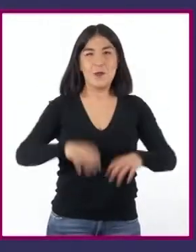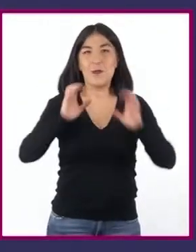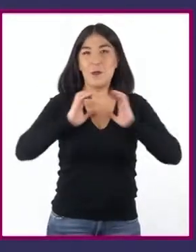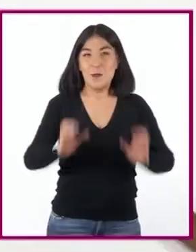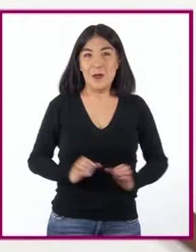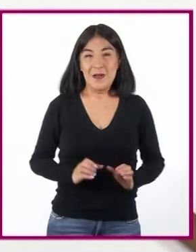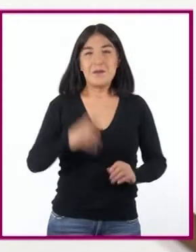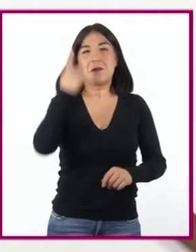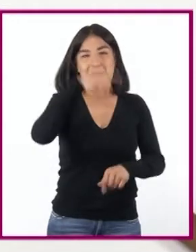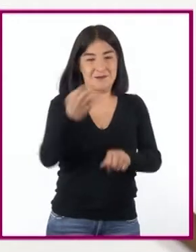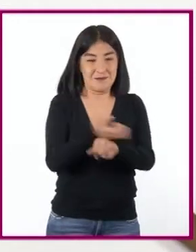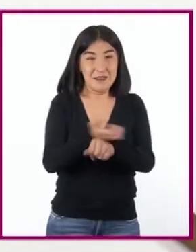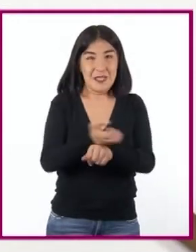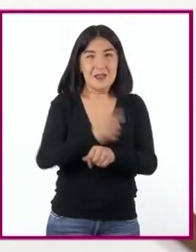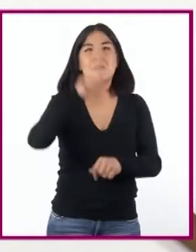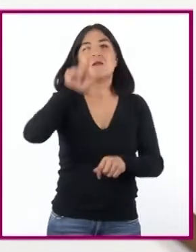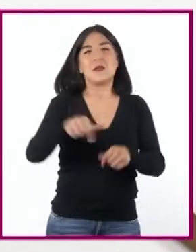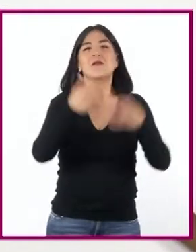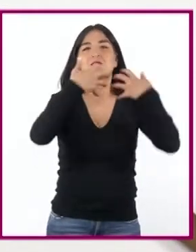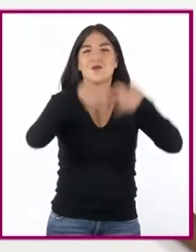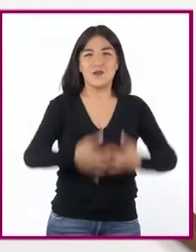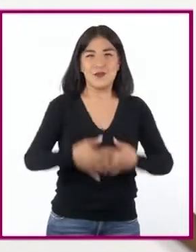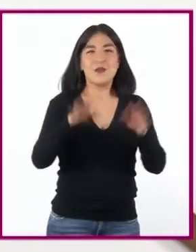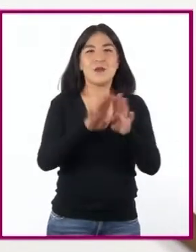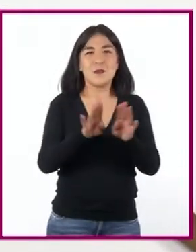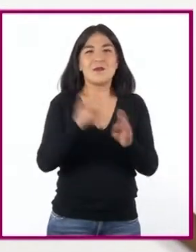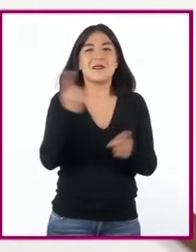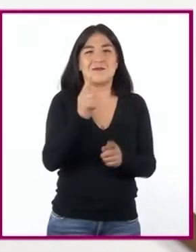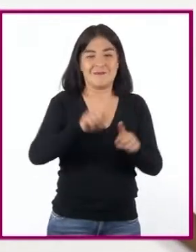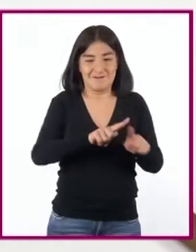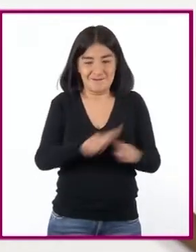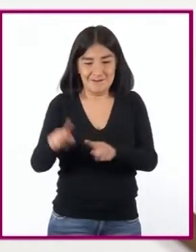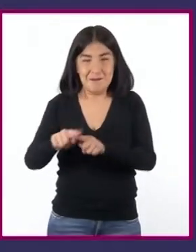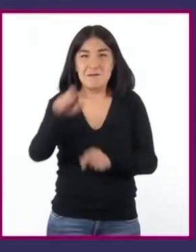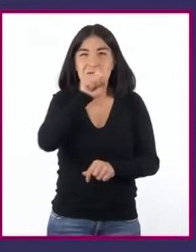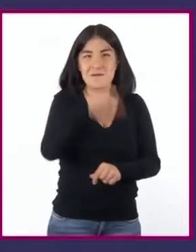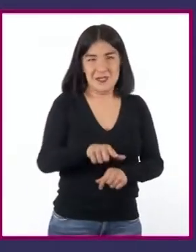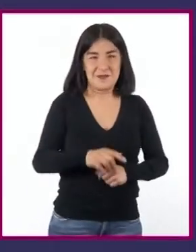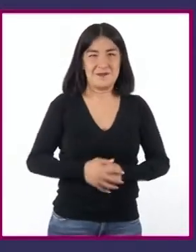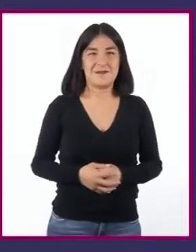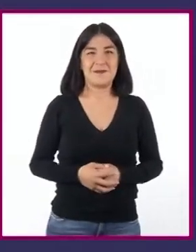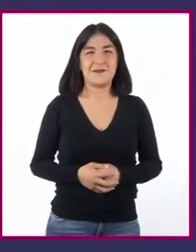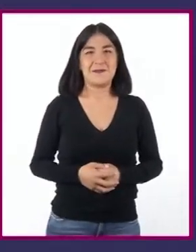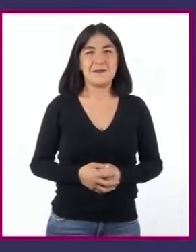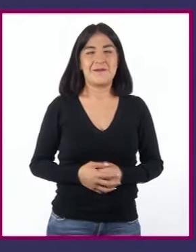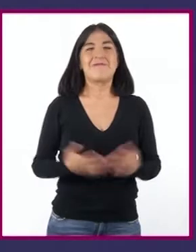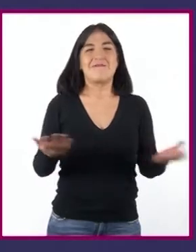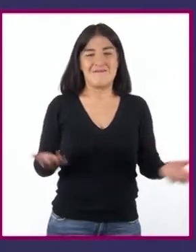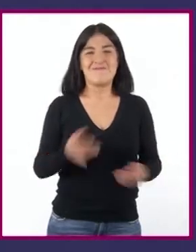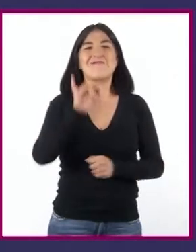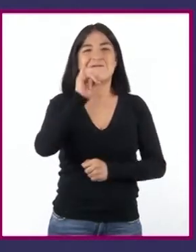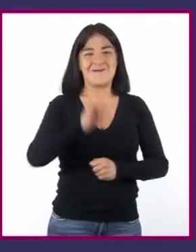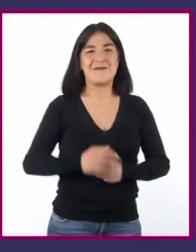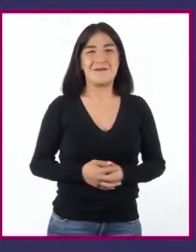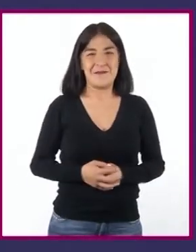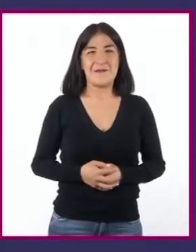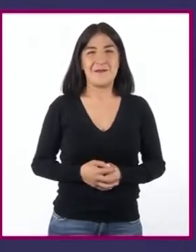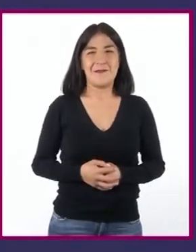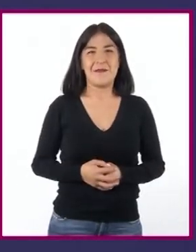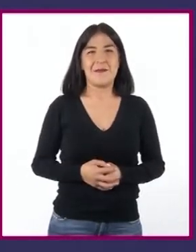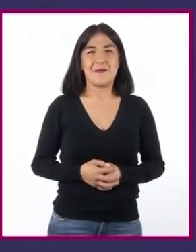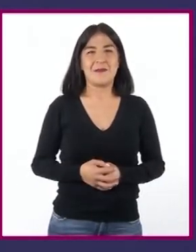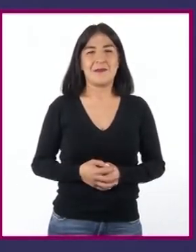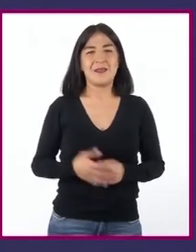para que éstas cumplan sus funciones, recogiendo los desechos de las mismas. Sí.